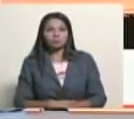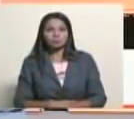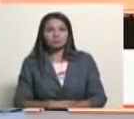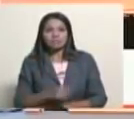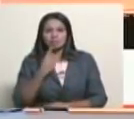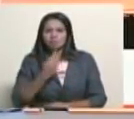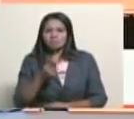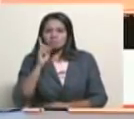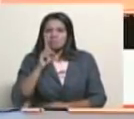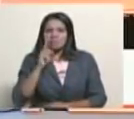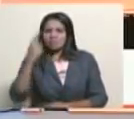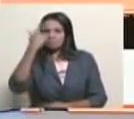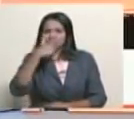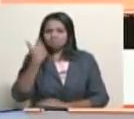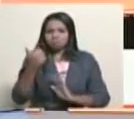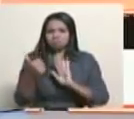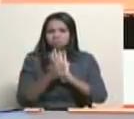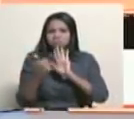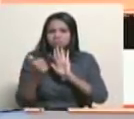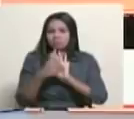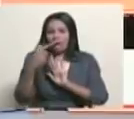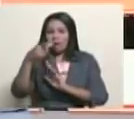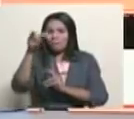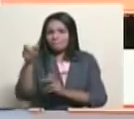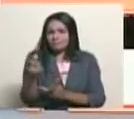Mienten descaradamente, mienten a su gente,